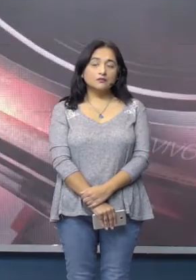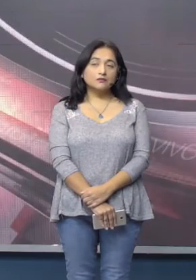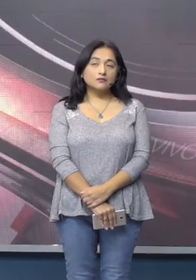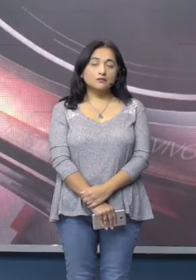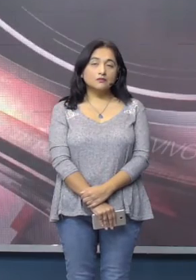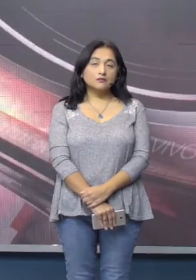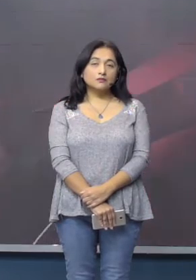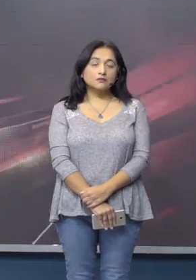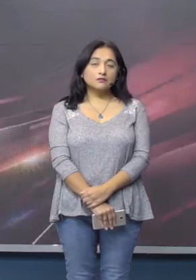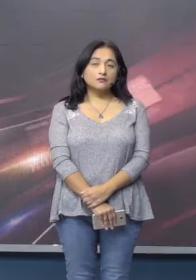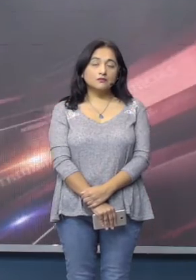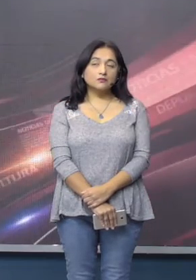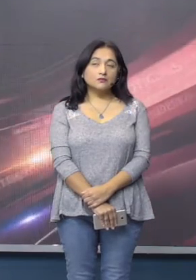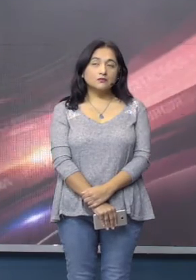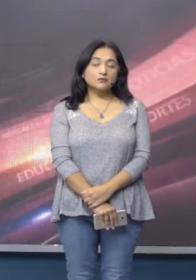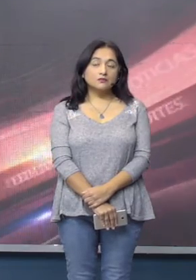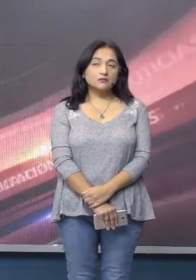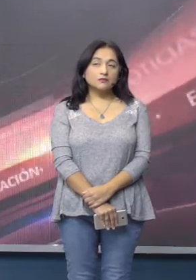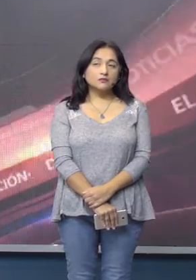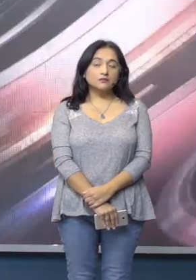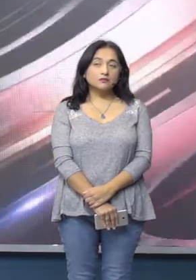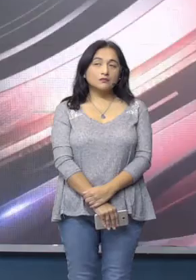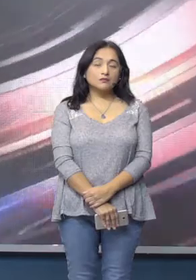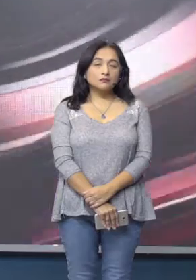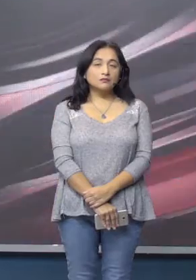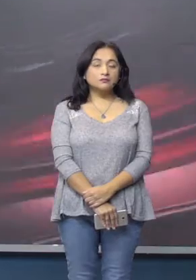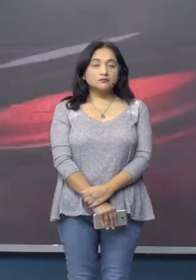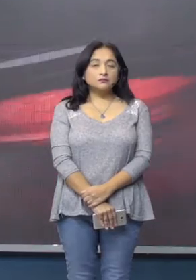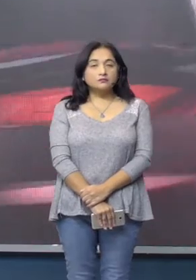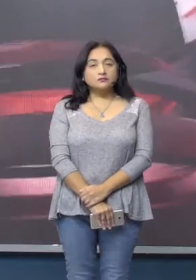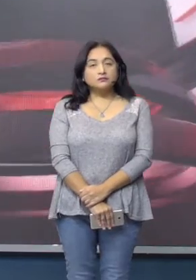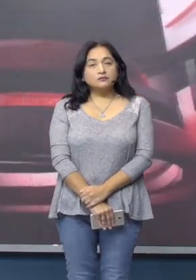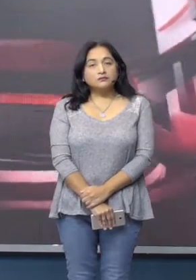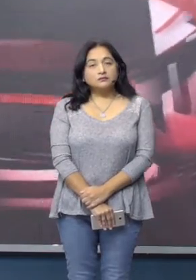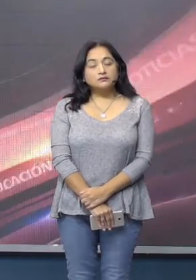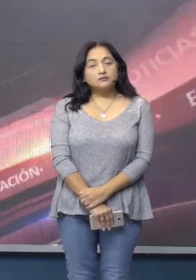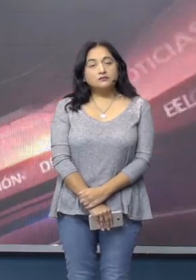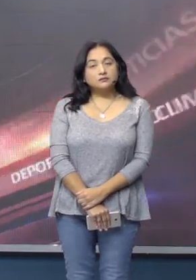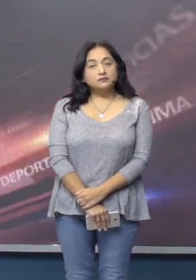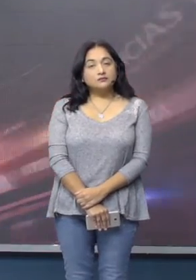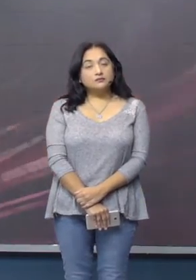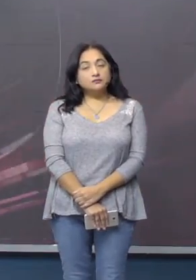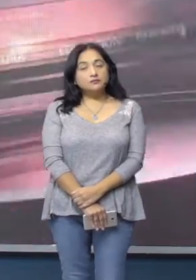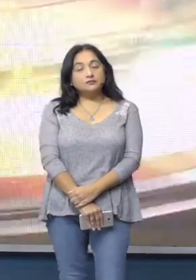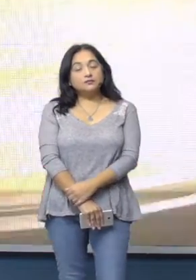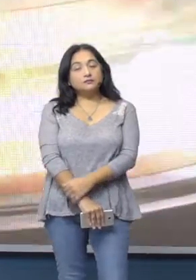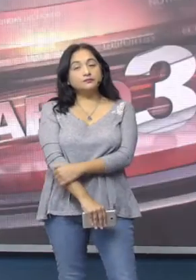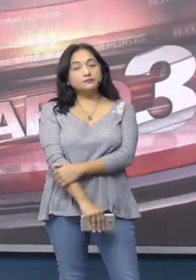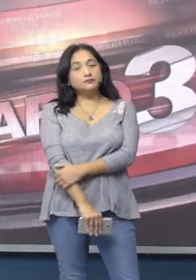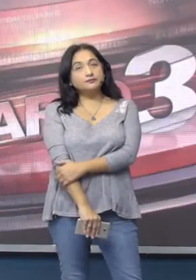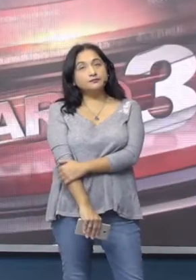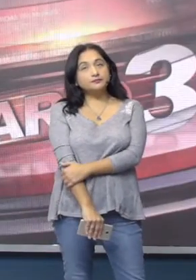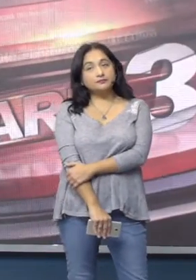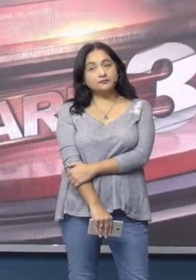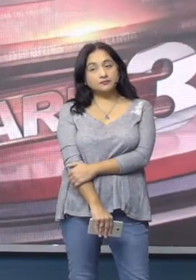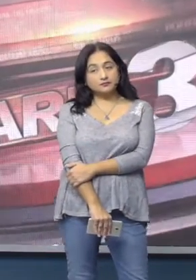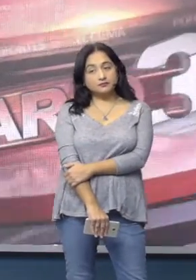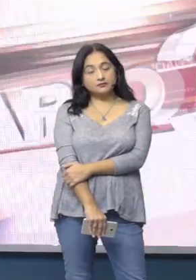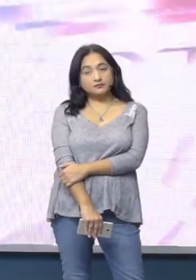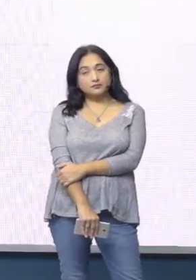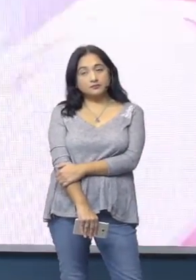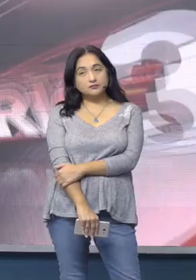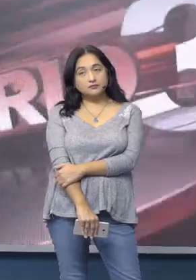departamento a cada una de las escuelas de la provincia, teniendo en cuenta que se